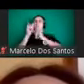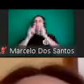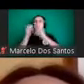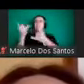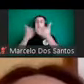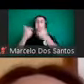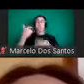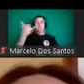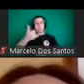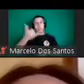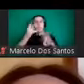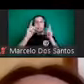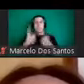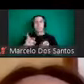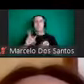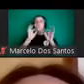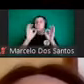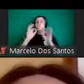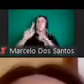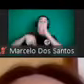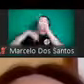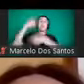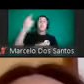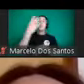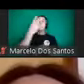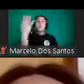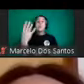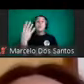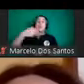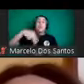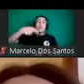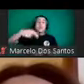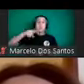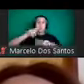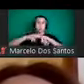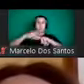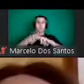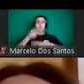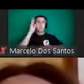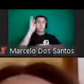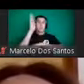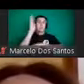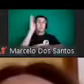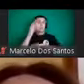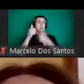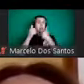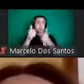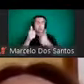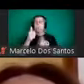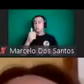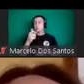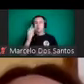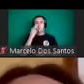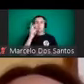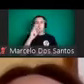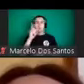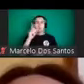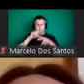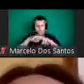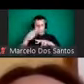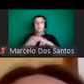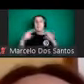próximo evento, que será el 4 de noviembre. Eso, si pueden seguir completando también, sería